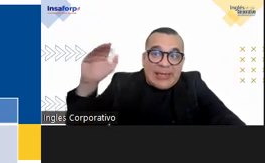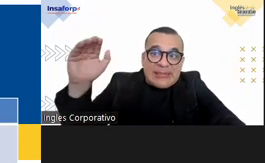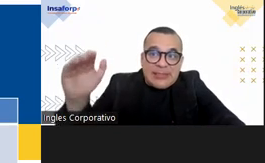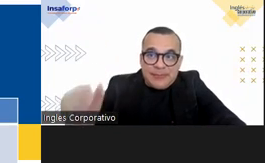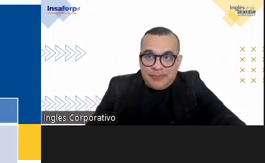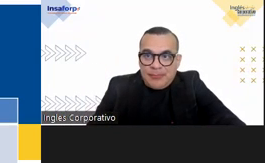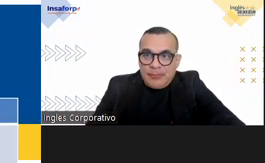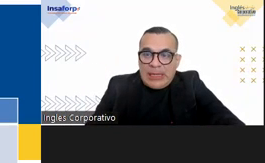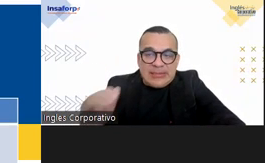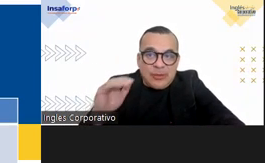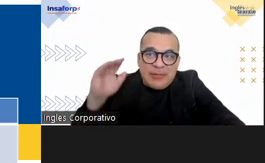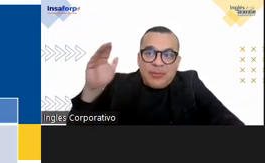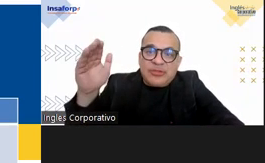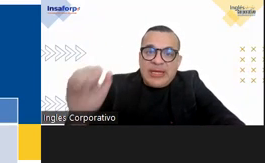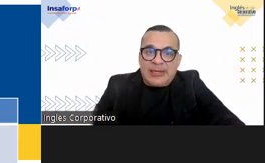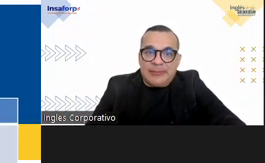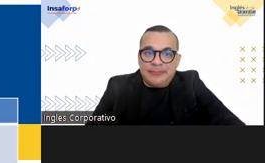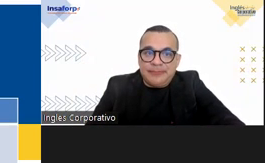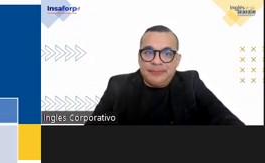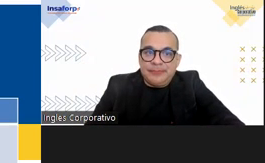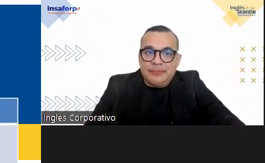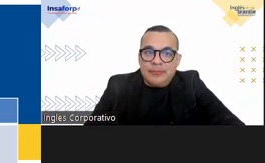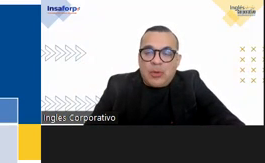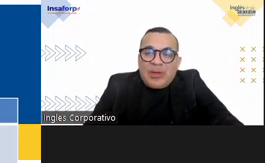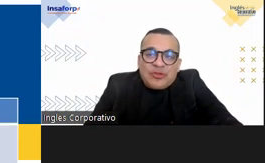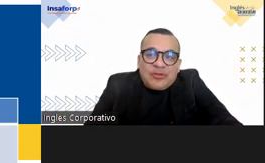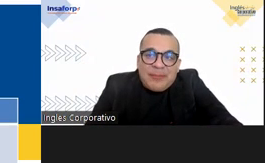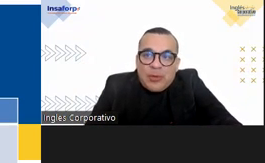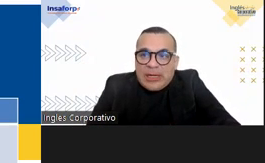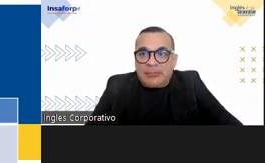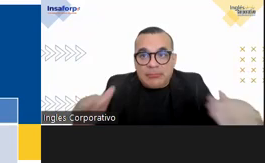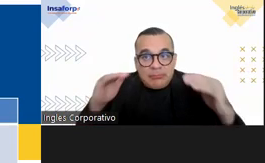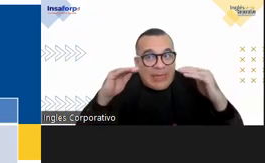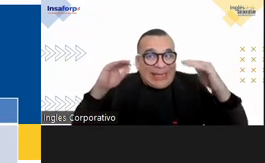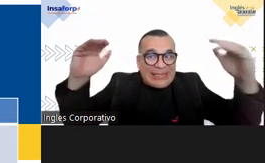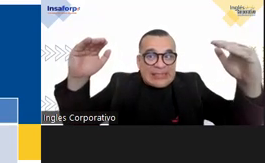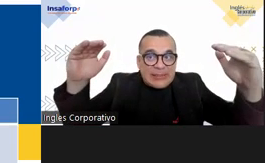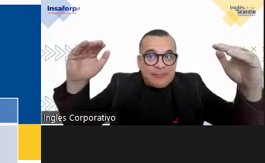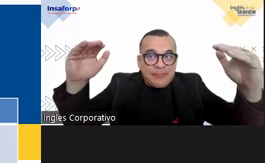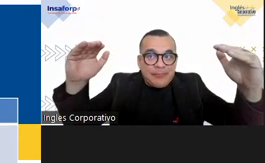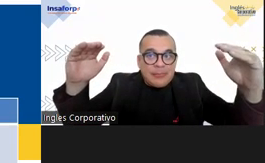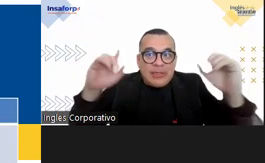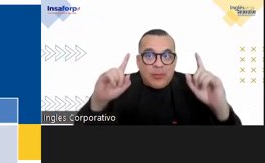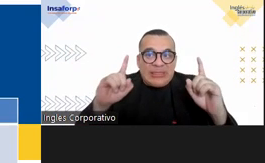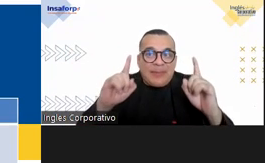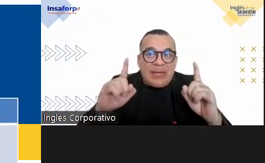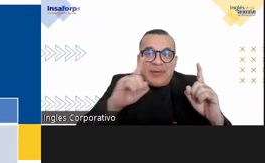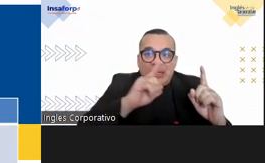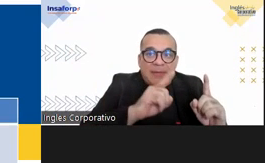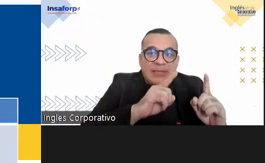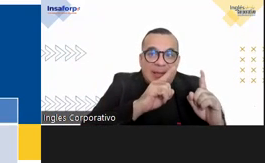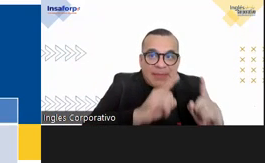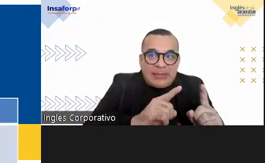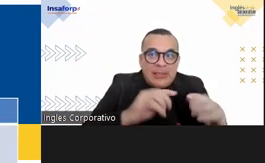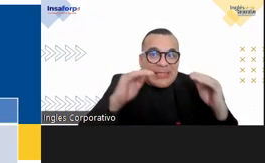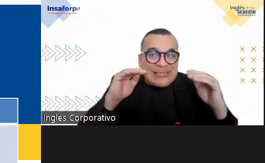con el alcance. ¿Hasta dónde vamos a llegar? ¿Cuánto se va a mejorar? Alcance. Recuerde, la palabra